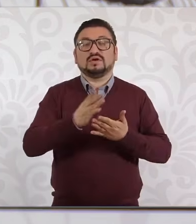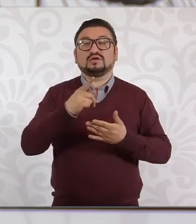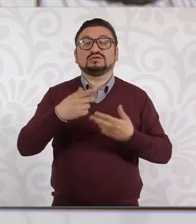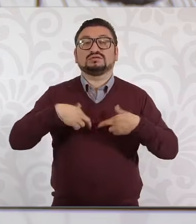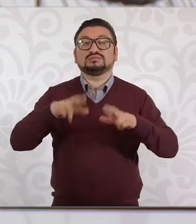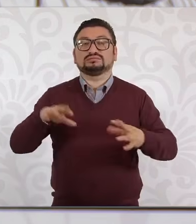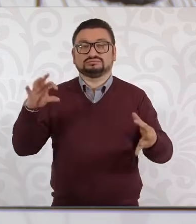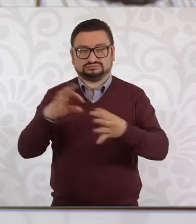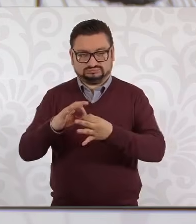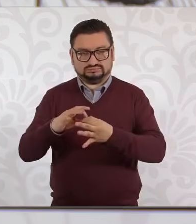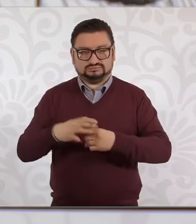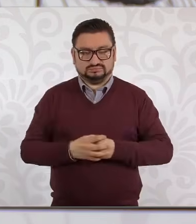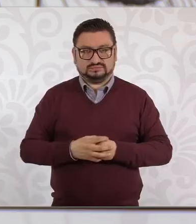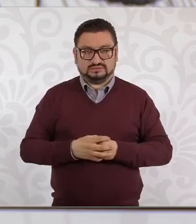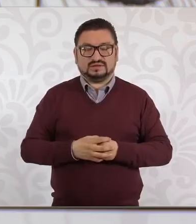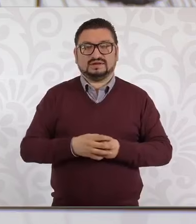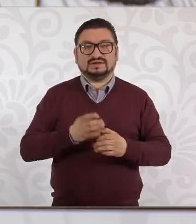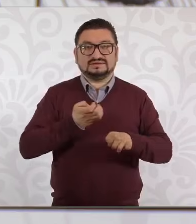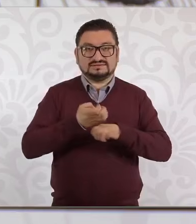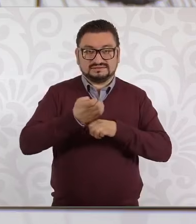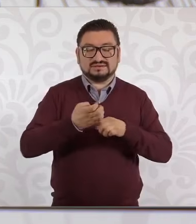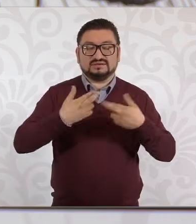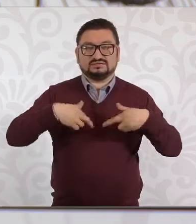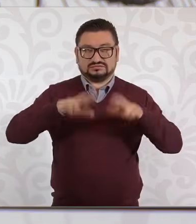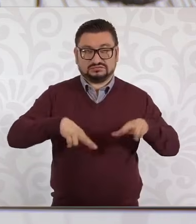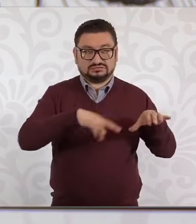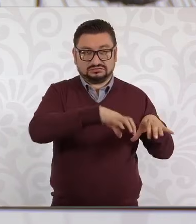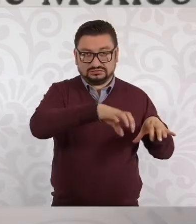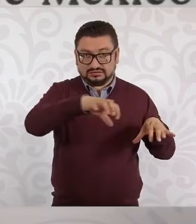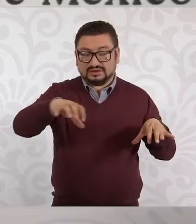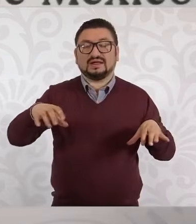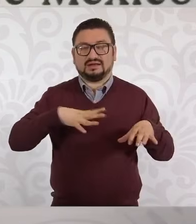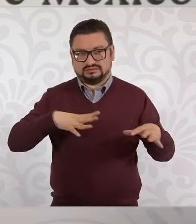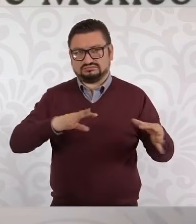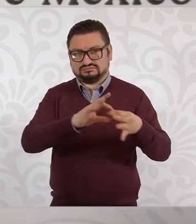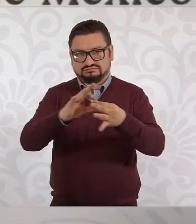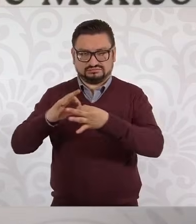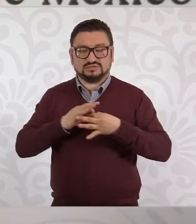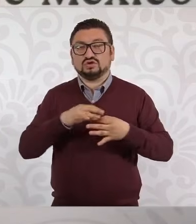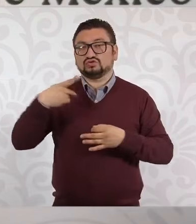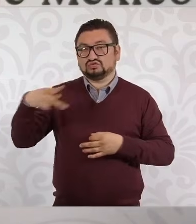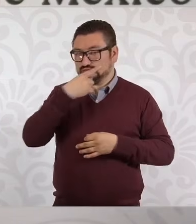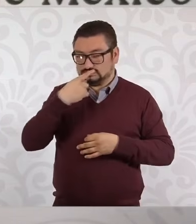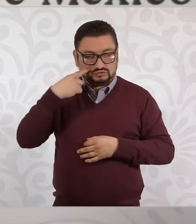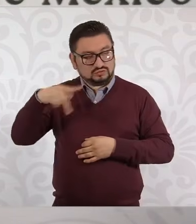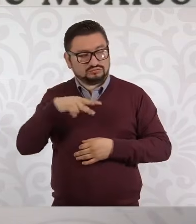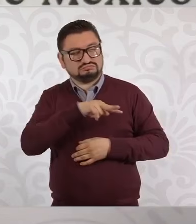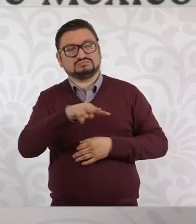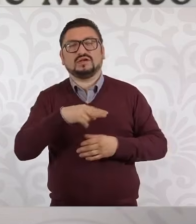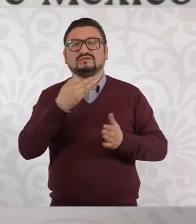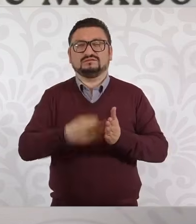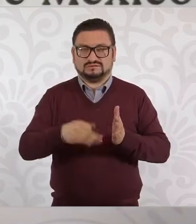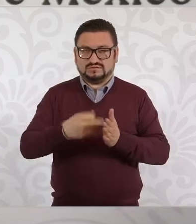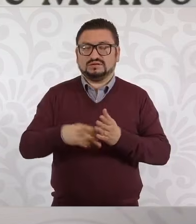autonomía, sino las representaciones estatales de la Fiscalía General de la República, que desde su perspectiva pues no tienen